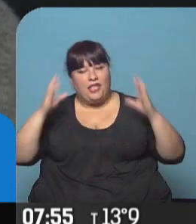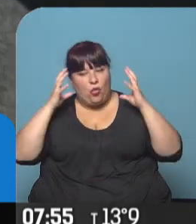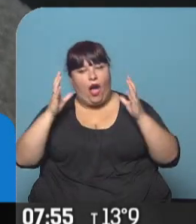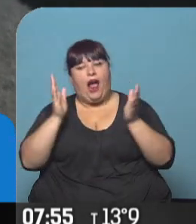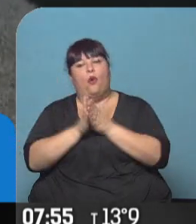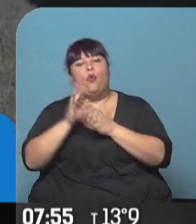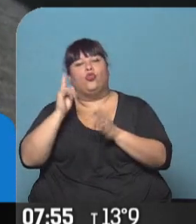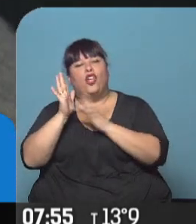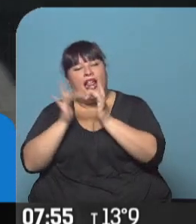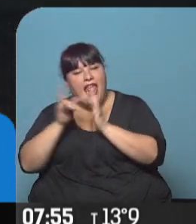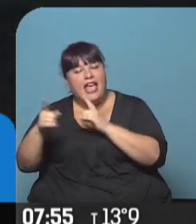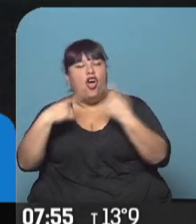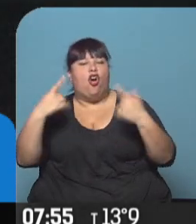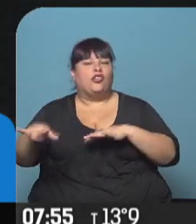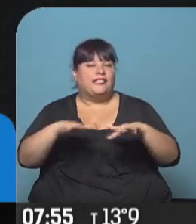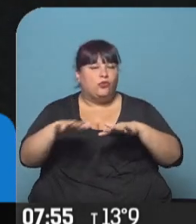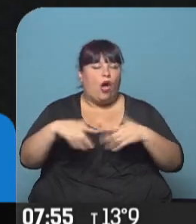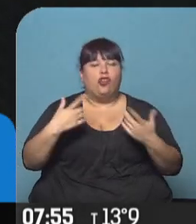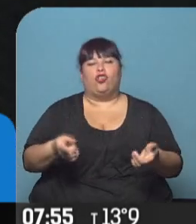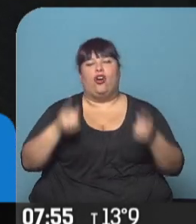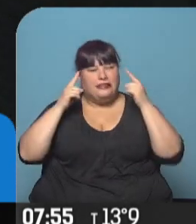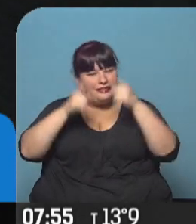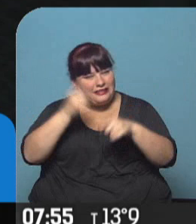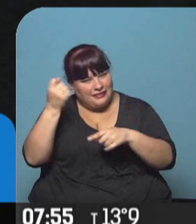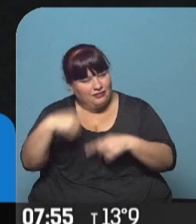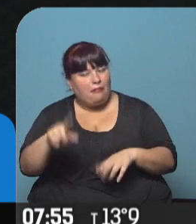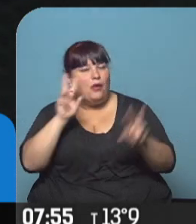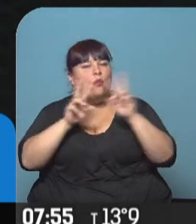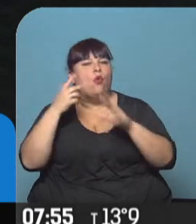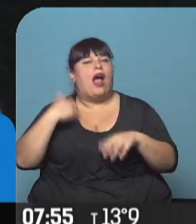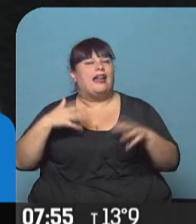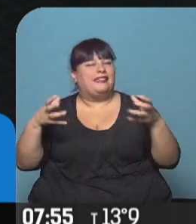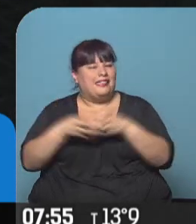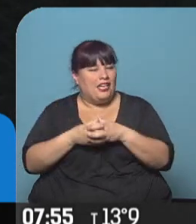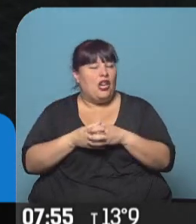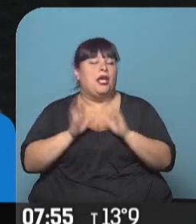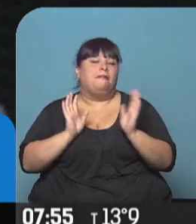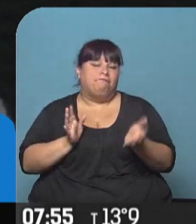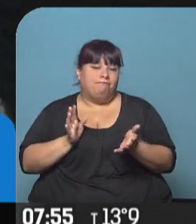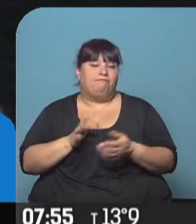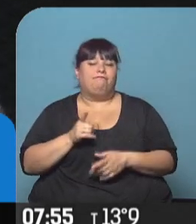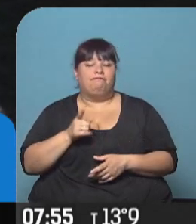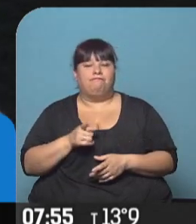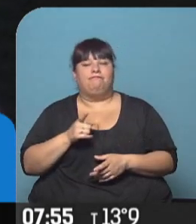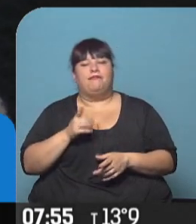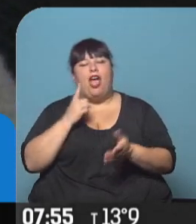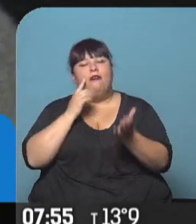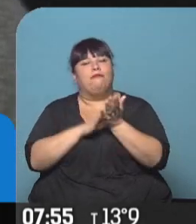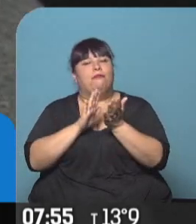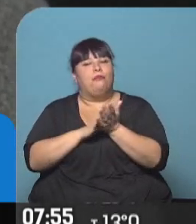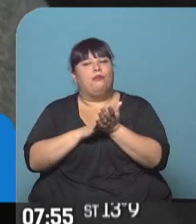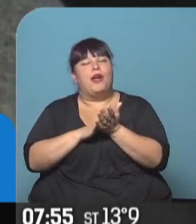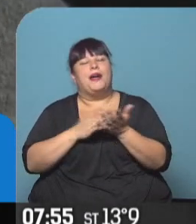que eran otros actores otros objetivos era más encontrar los argentinos pero bueno es una experiencia